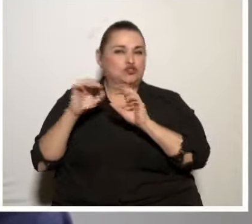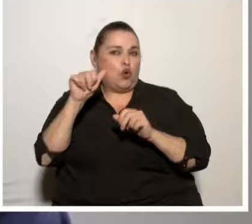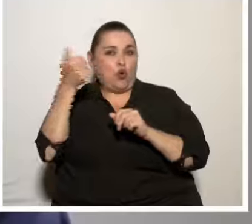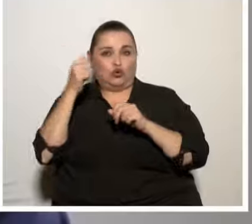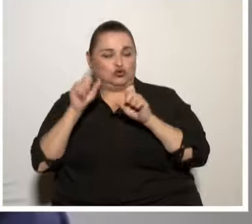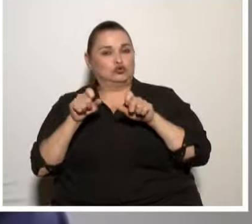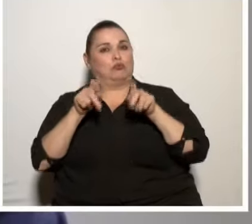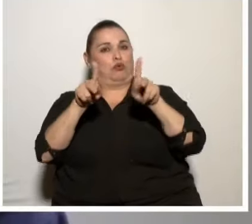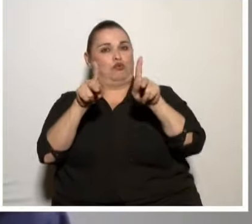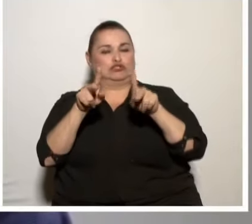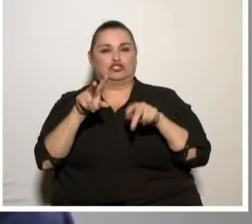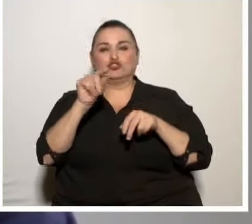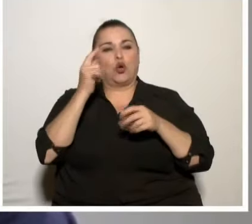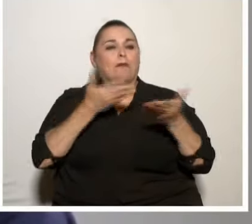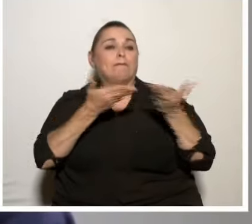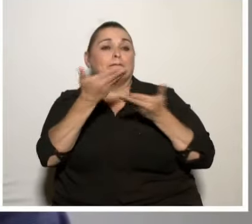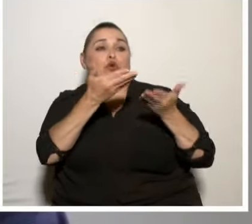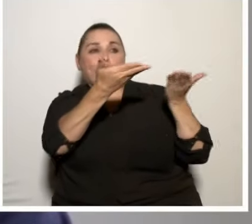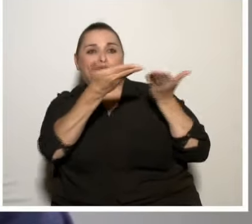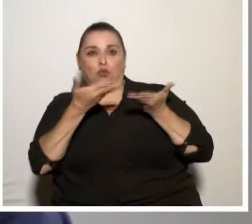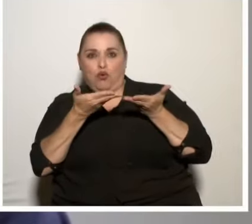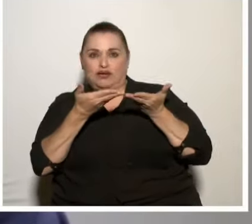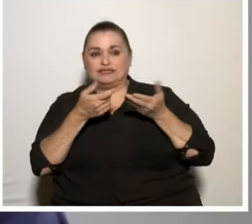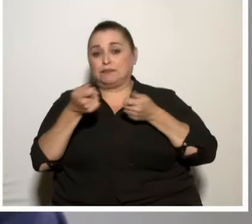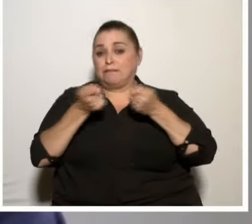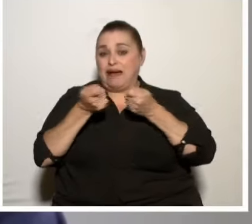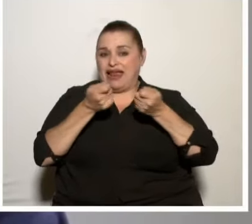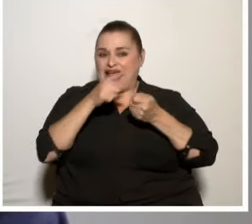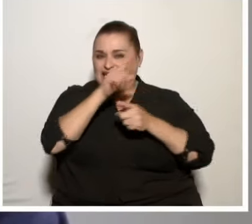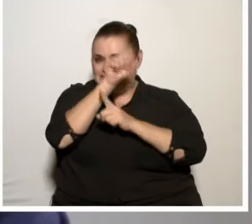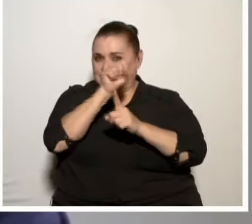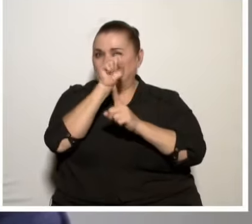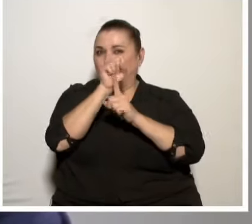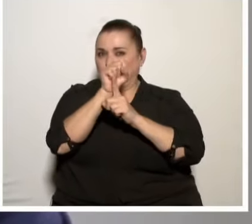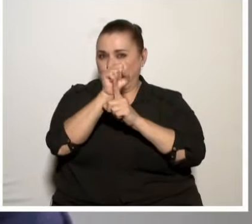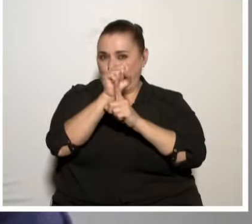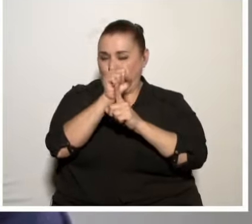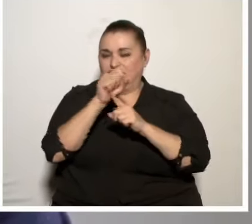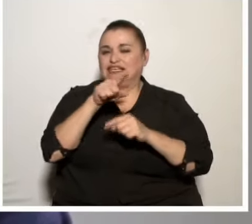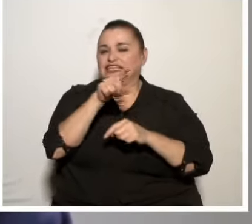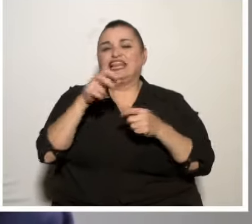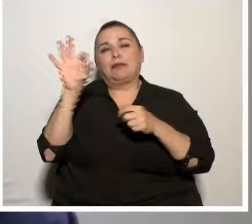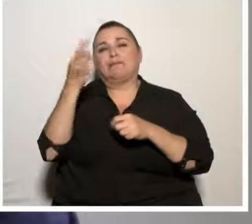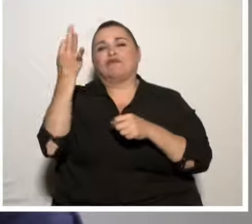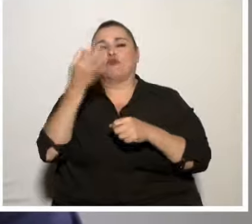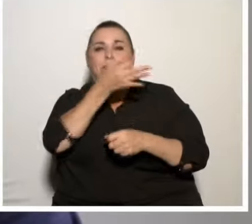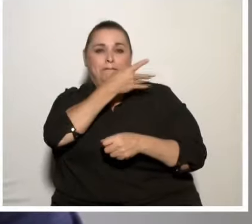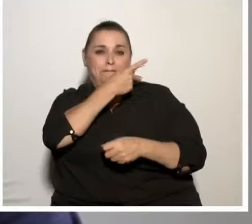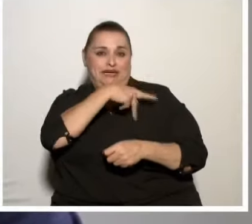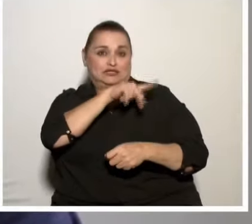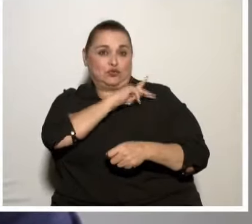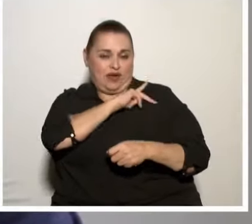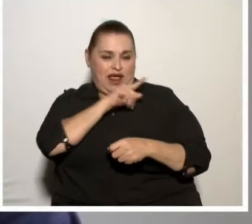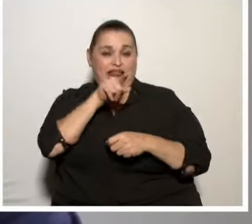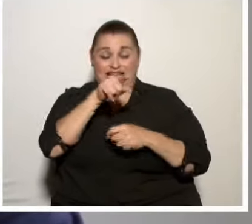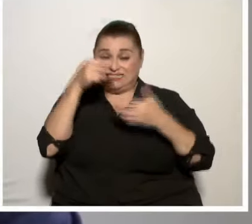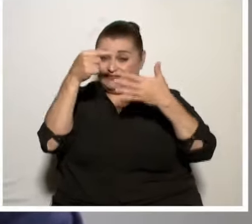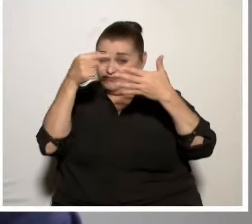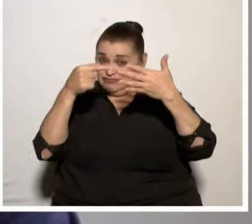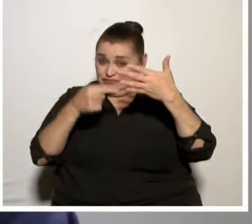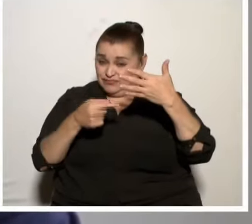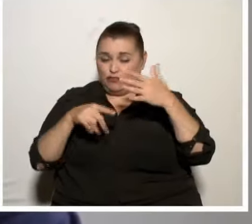propósitos con los proveedores y que manejan ese tipo de circunstancias casi de una forma personal. Estos aspectos